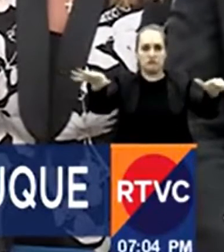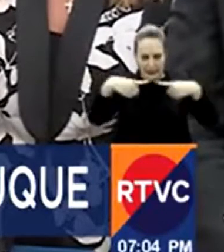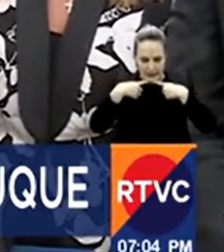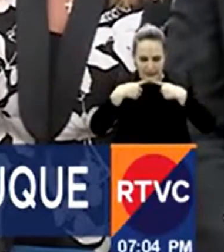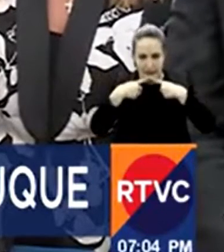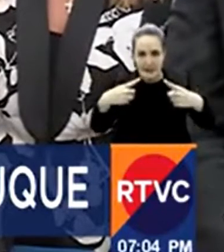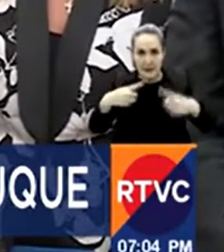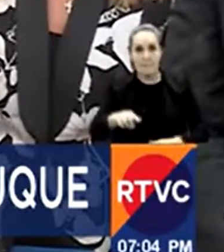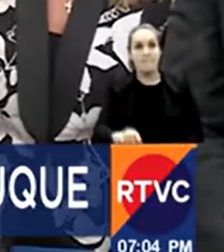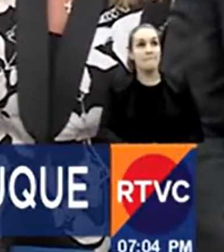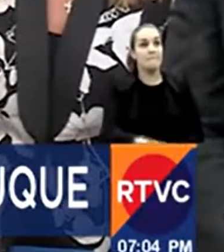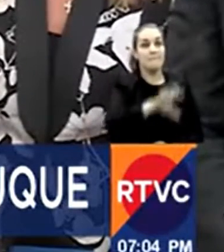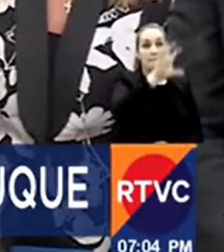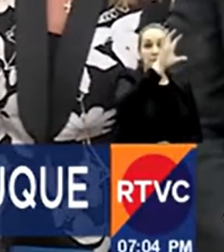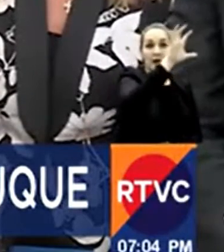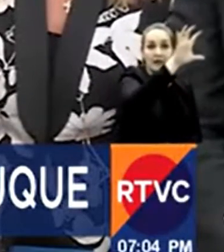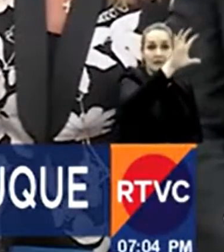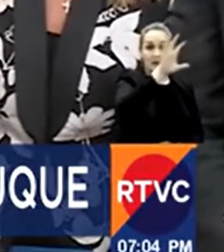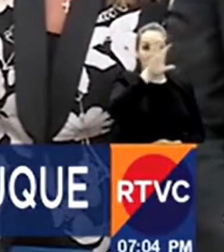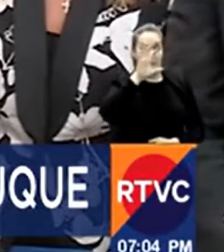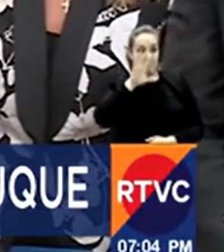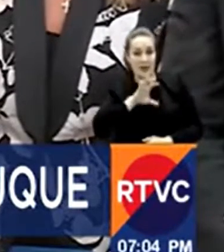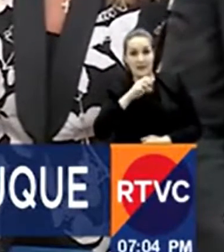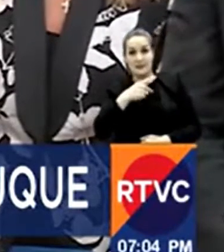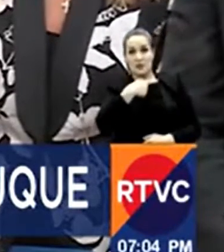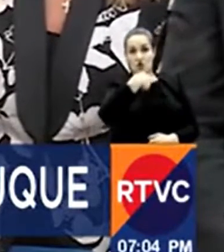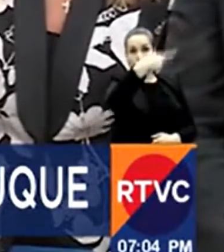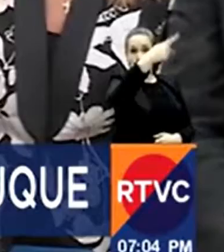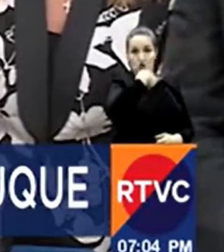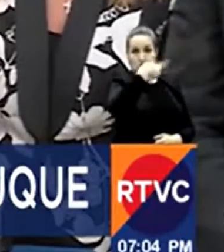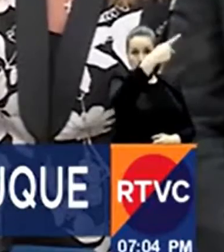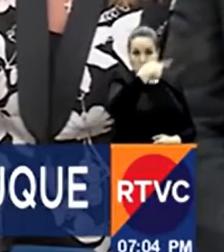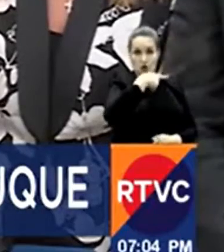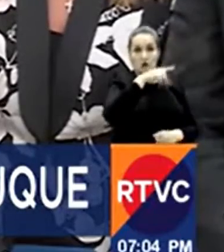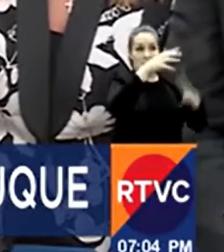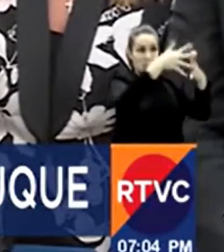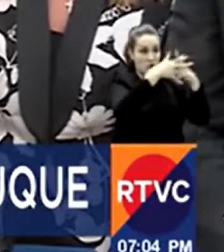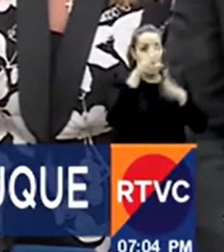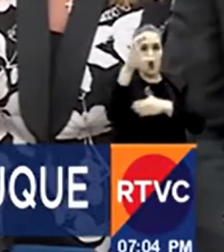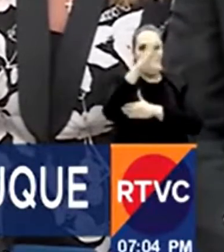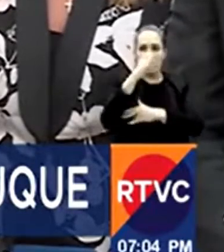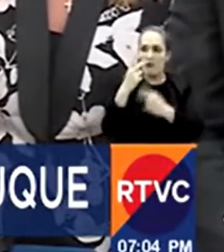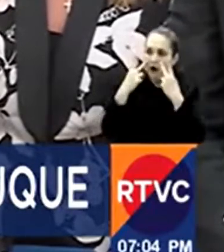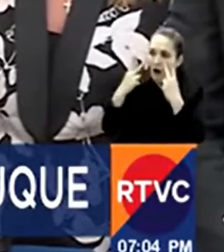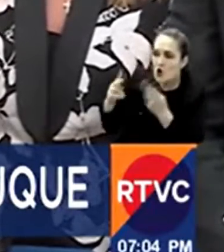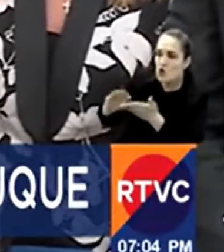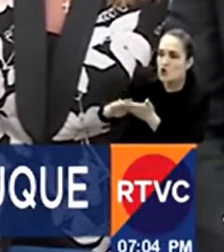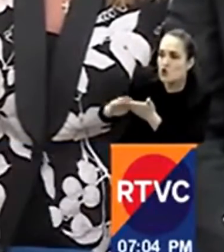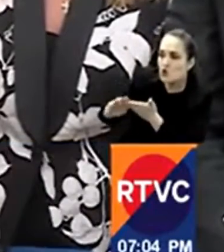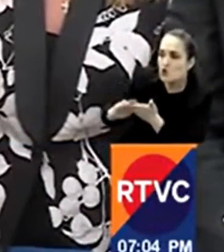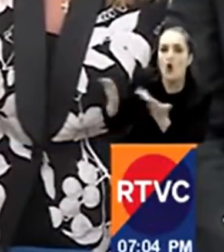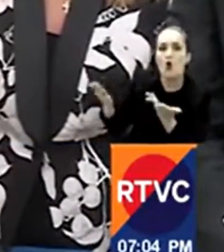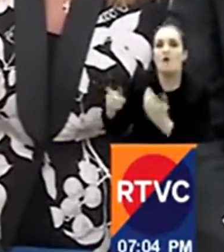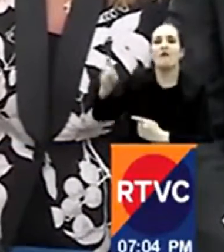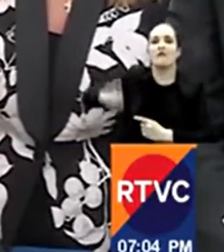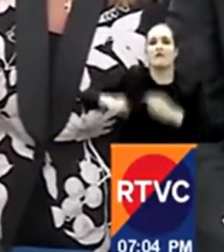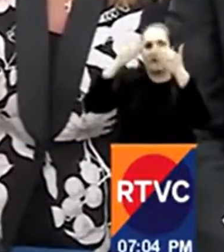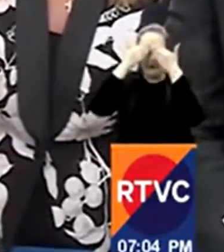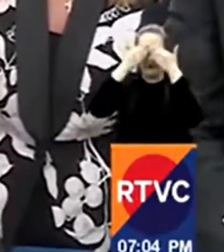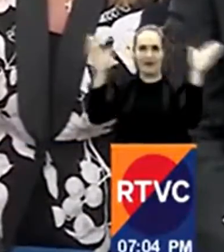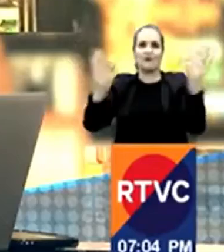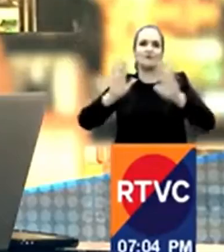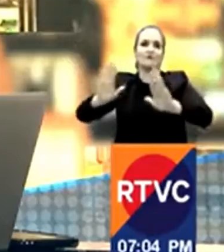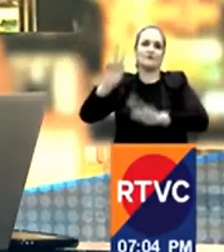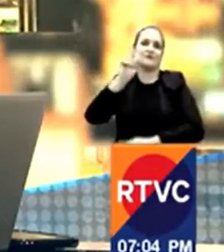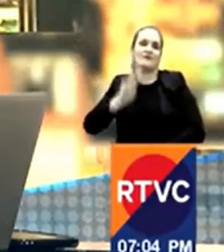dos países solamente concebimos la solución a esa situación a través del retorno de la democracia a ese